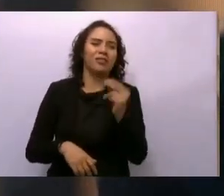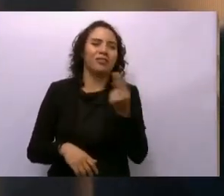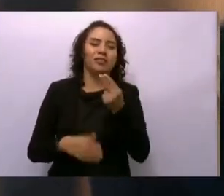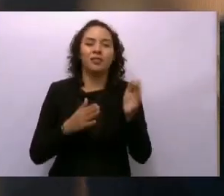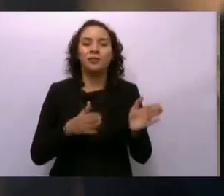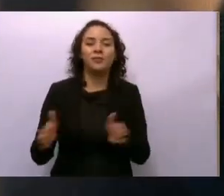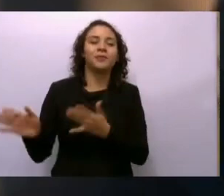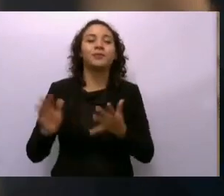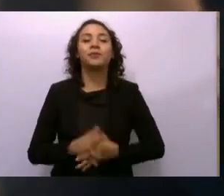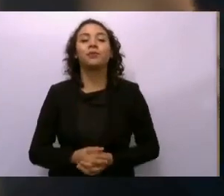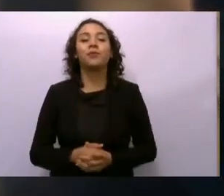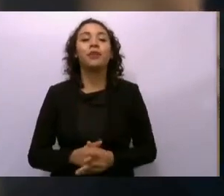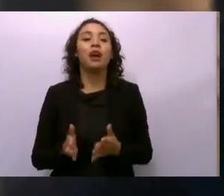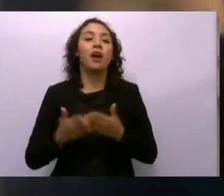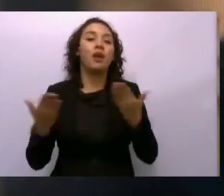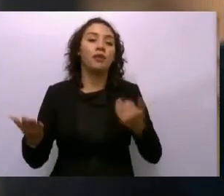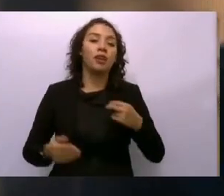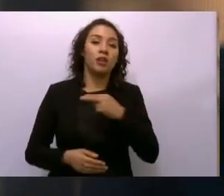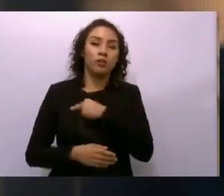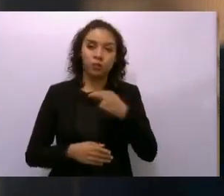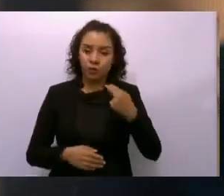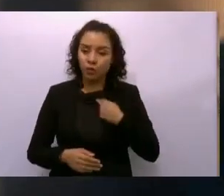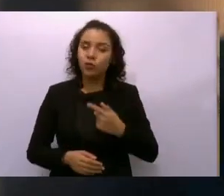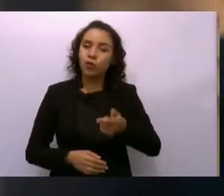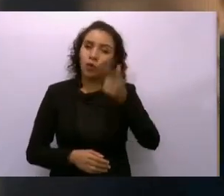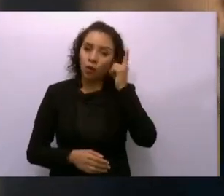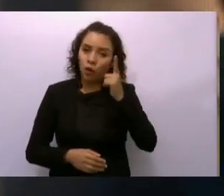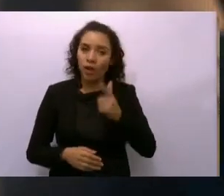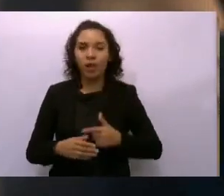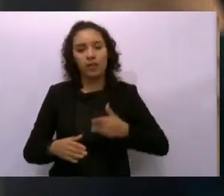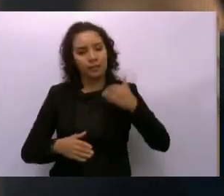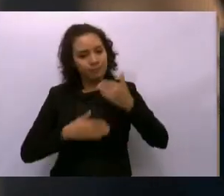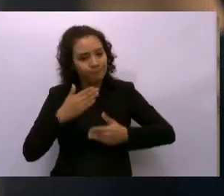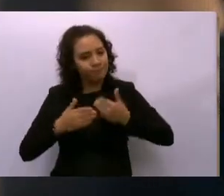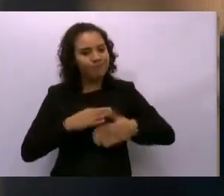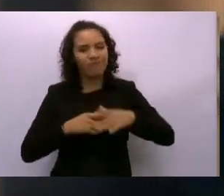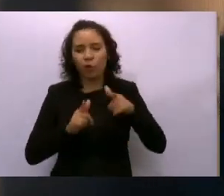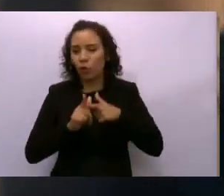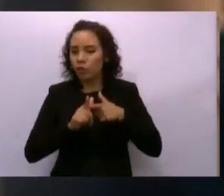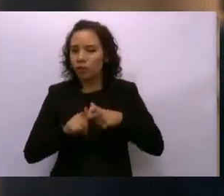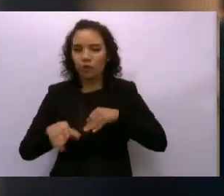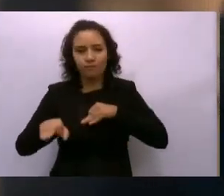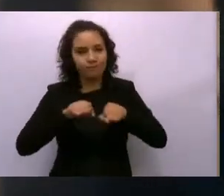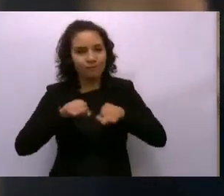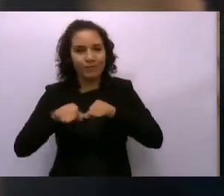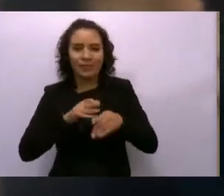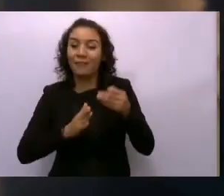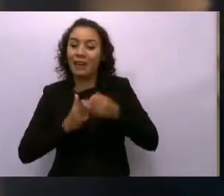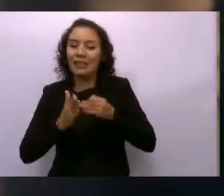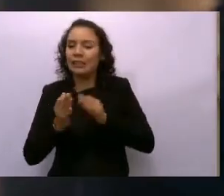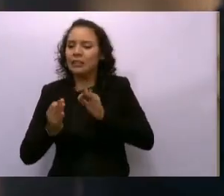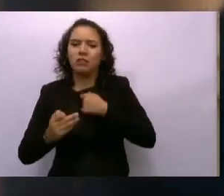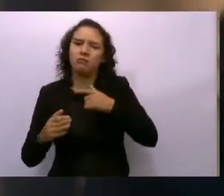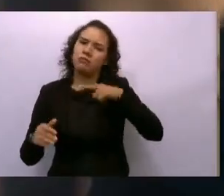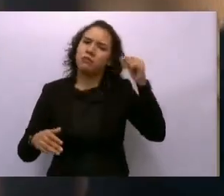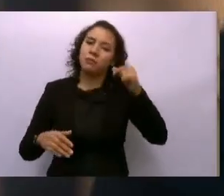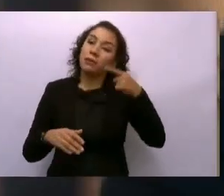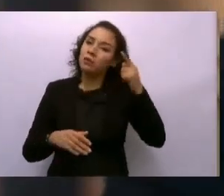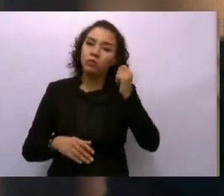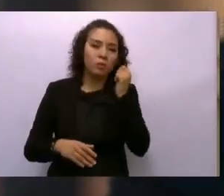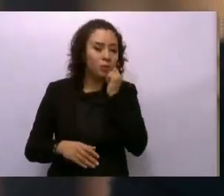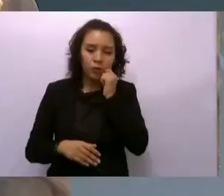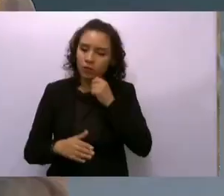Entonces, vamos a hacer rendir mucho el tiempo que nos queda, pero sí tenemos